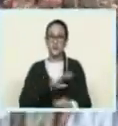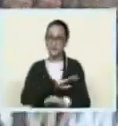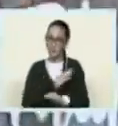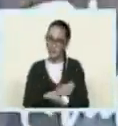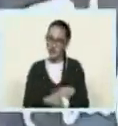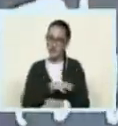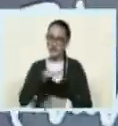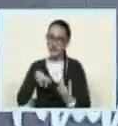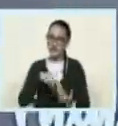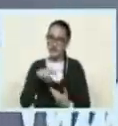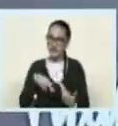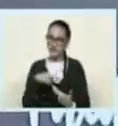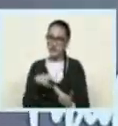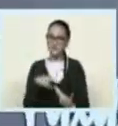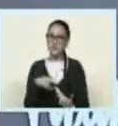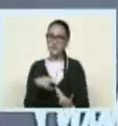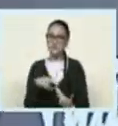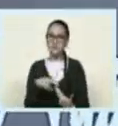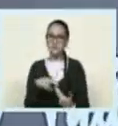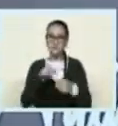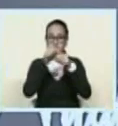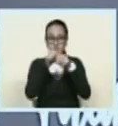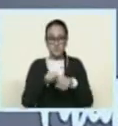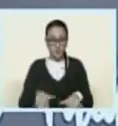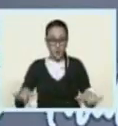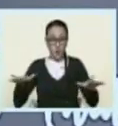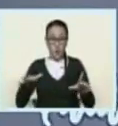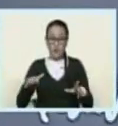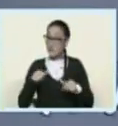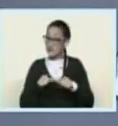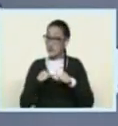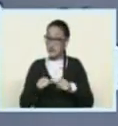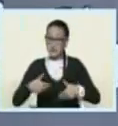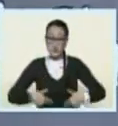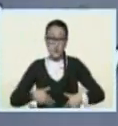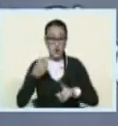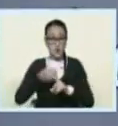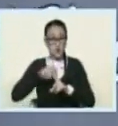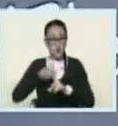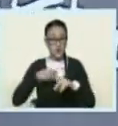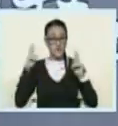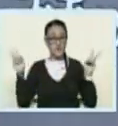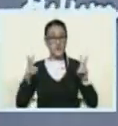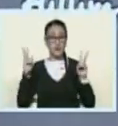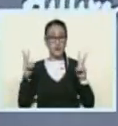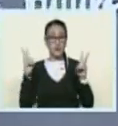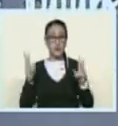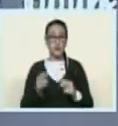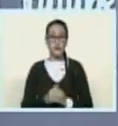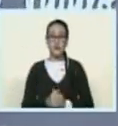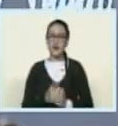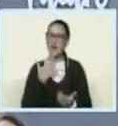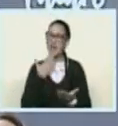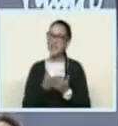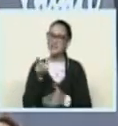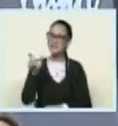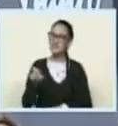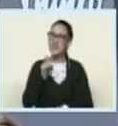fuerzas revolucionarias estén desplegadas en batalla y en victoria, se debe